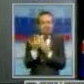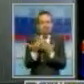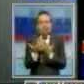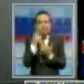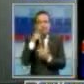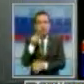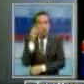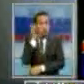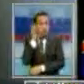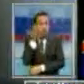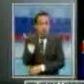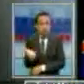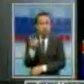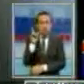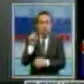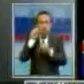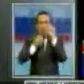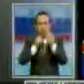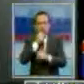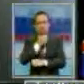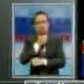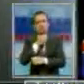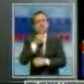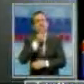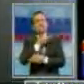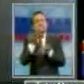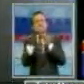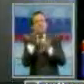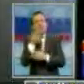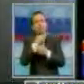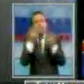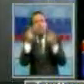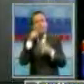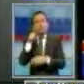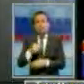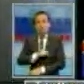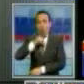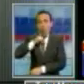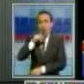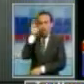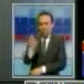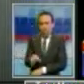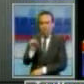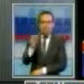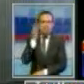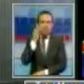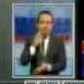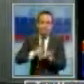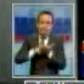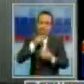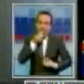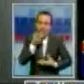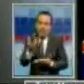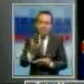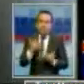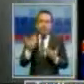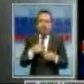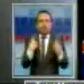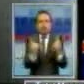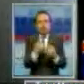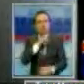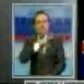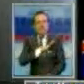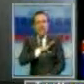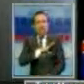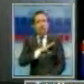hizo como mujer, como política, como servidora pública, me siento orgulloso de ella como persona, realmente lo digo. Y dar un recado a todos los chilenos que hoy